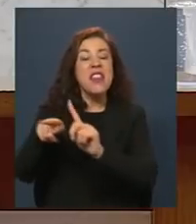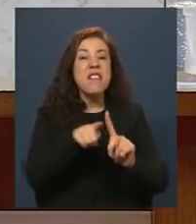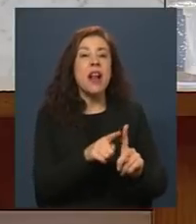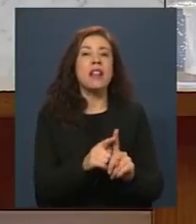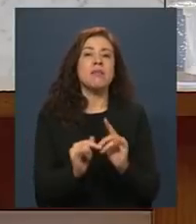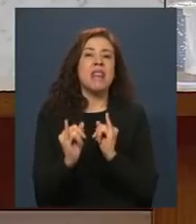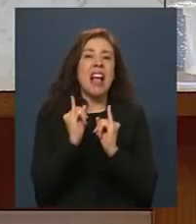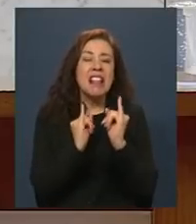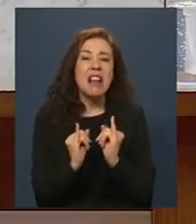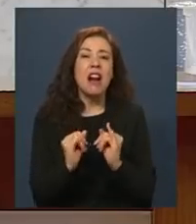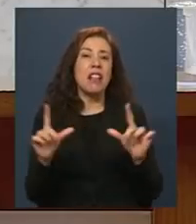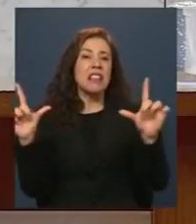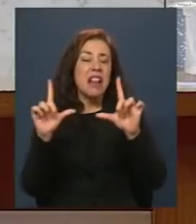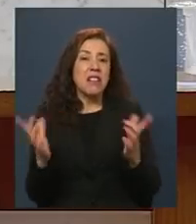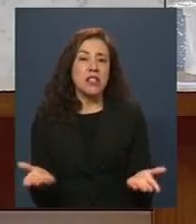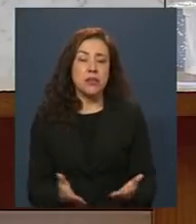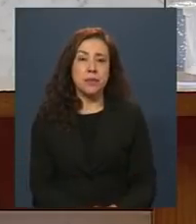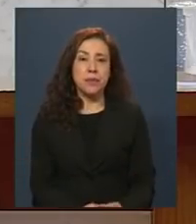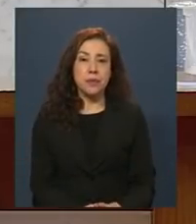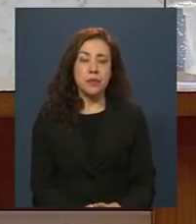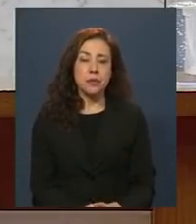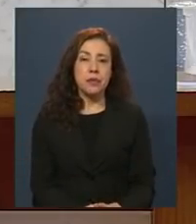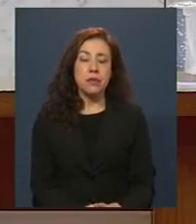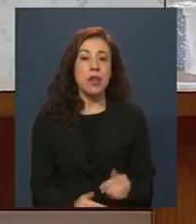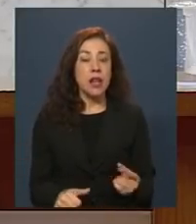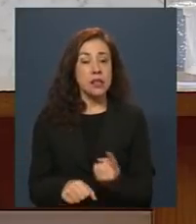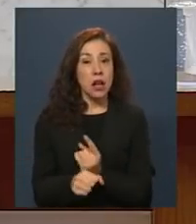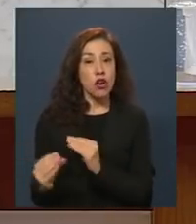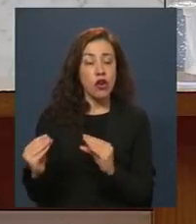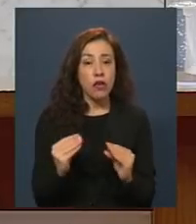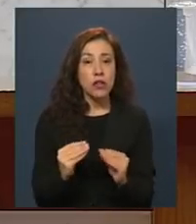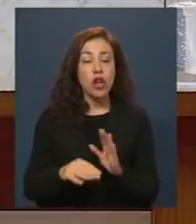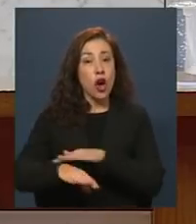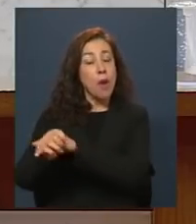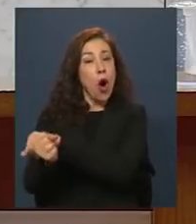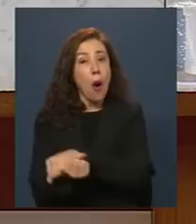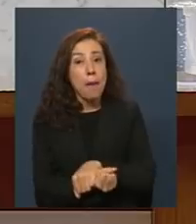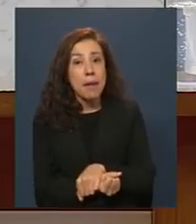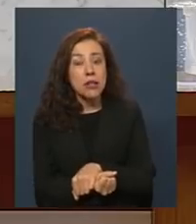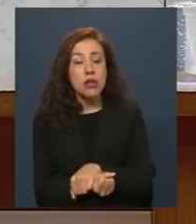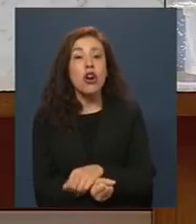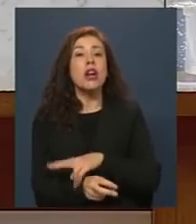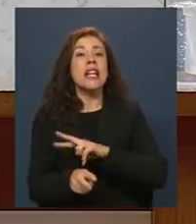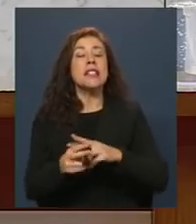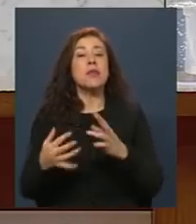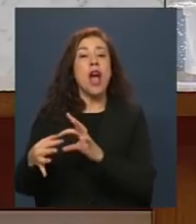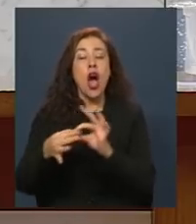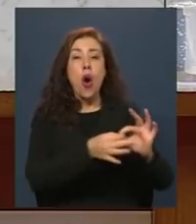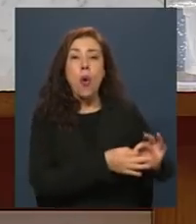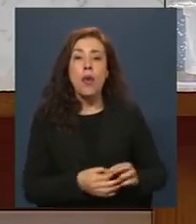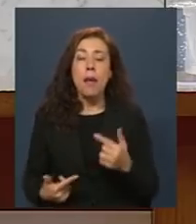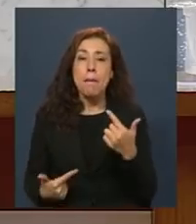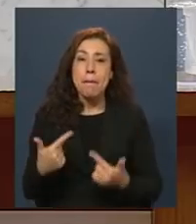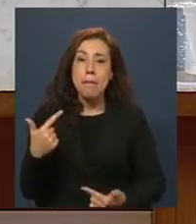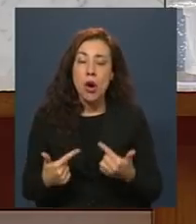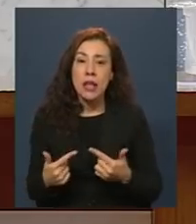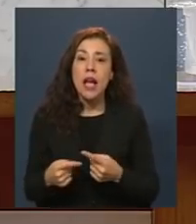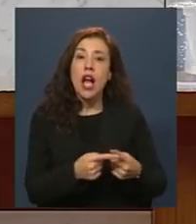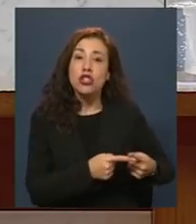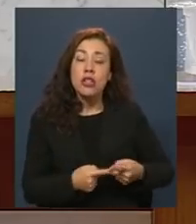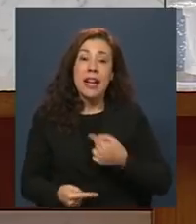plataformas de comunicaciones. En este diálogo, como oposición, concretamos la unidad política y social que hemos